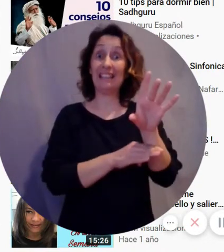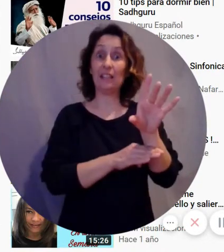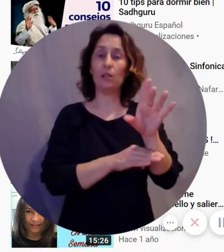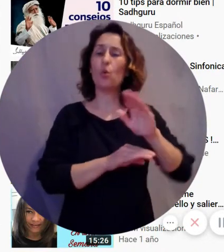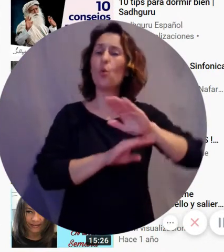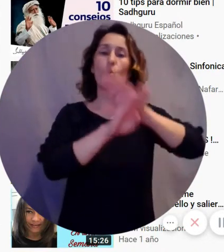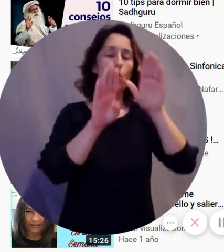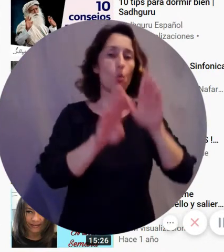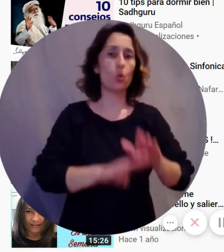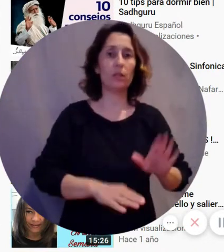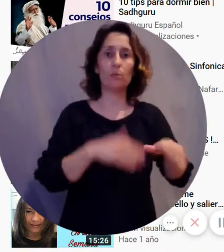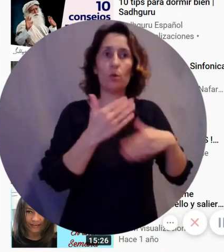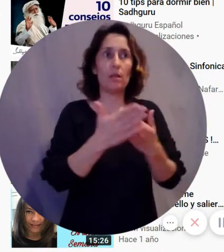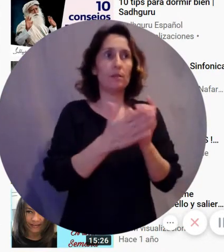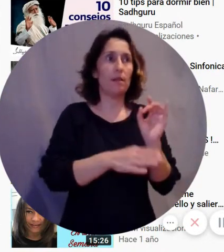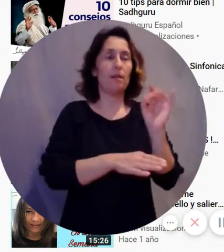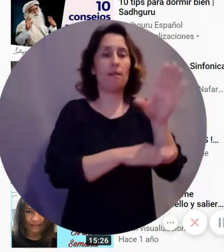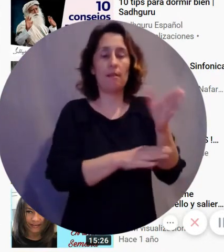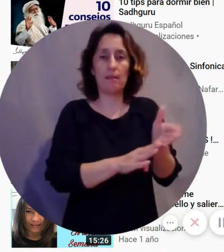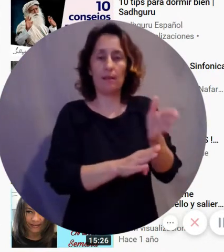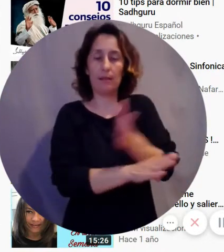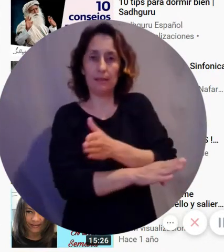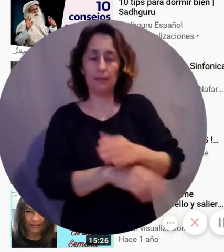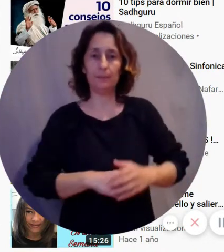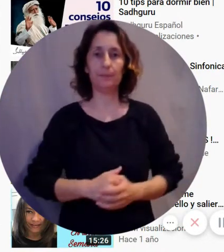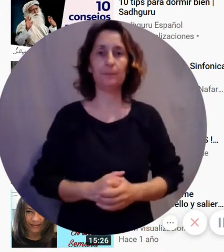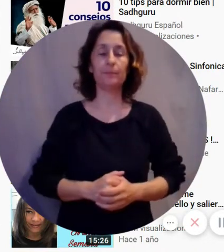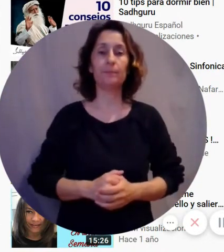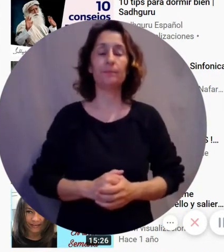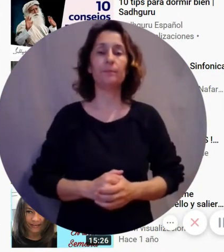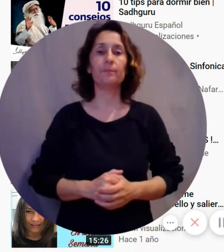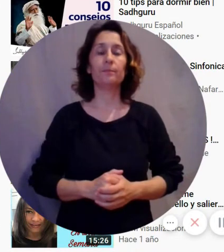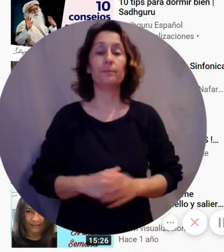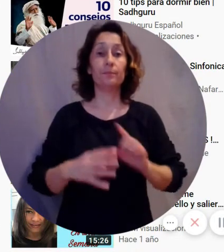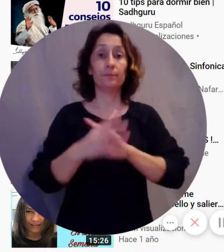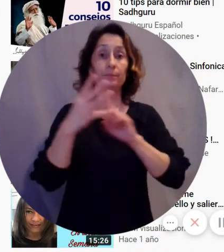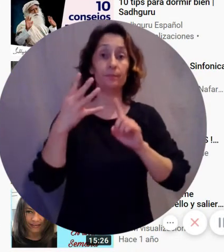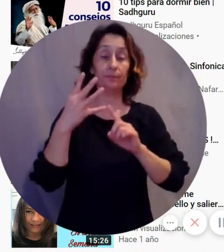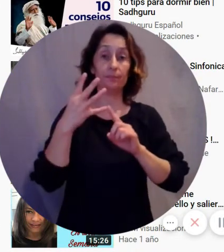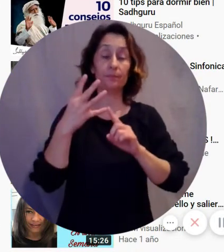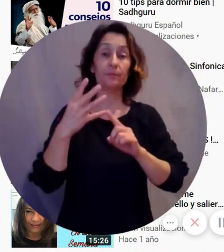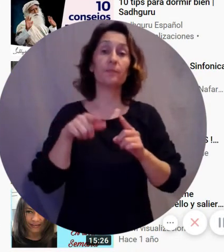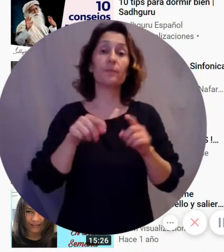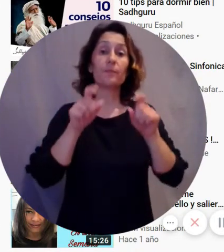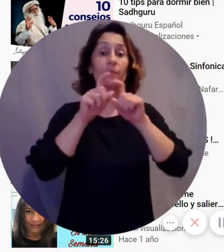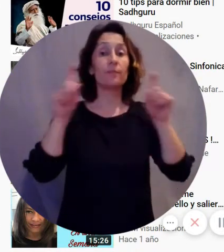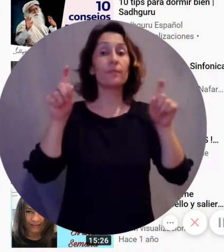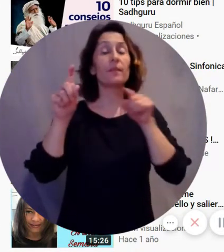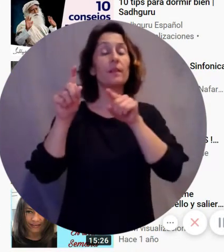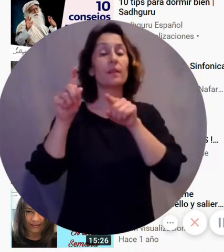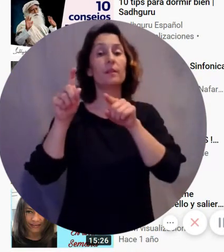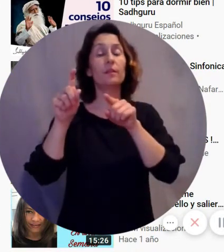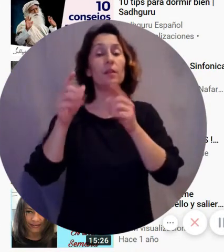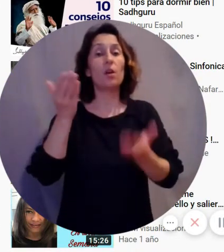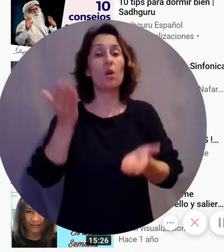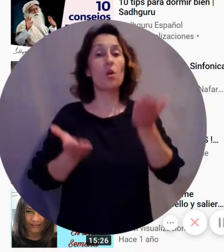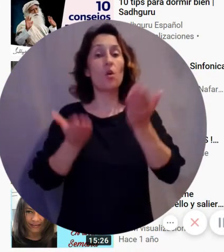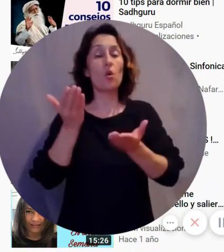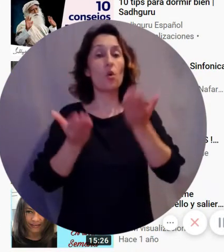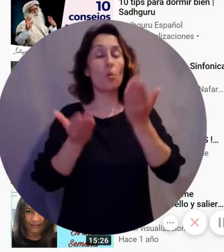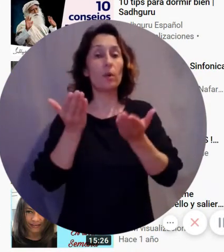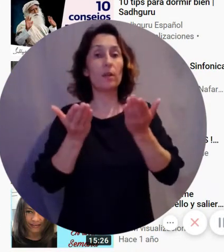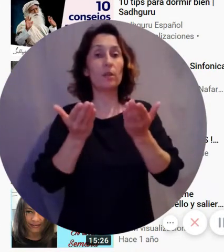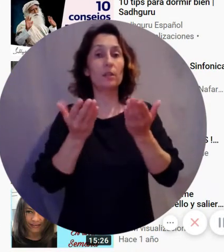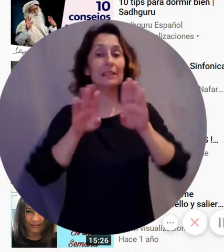nuestra declaración. En este punto, en el primer bloque de la pantalla, vemos la comparativa del resultado en modalidad separada o